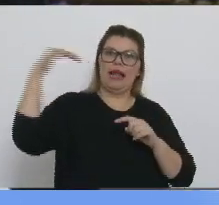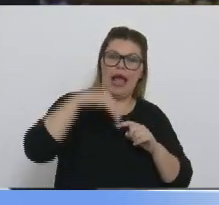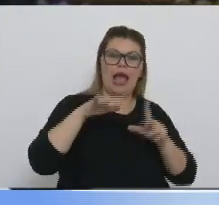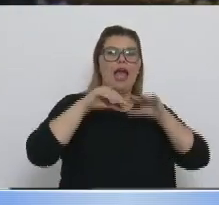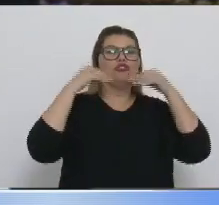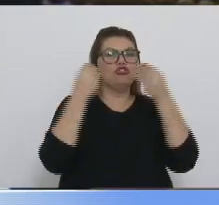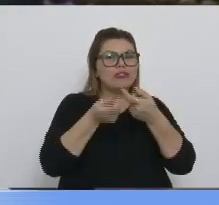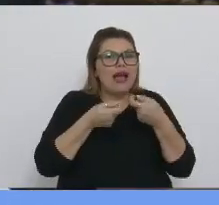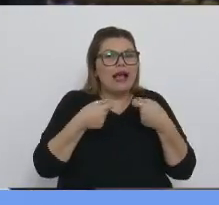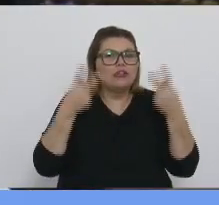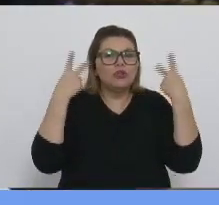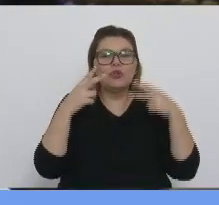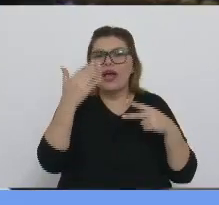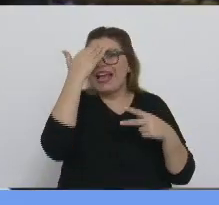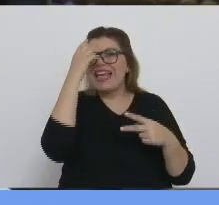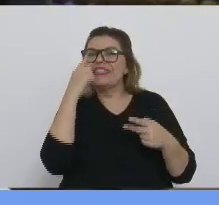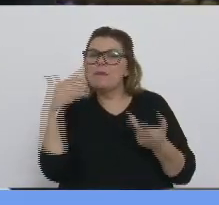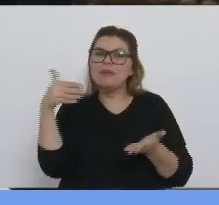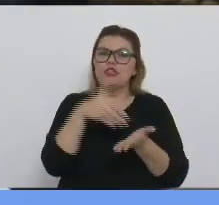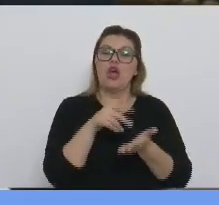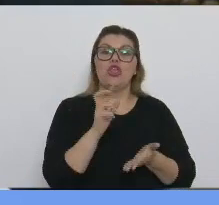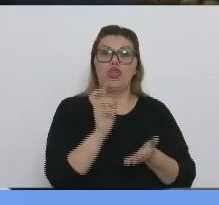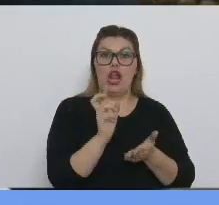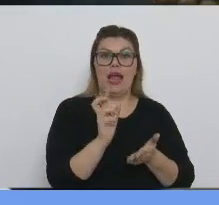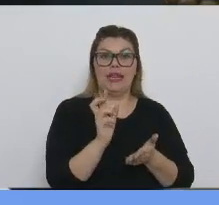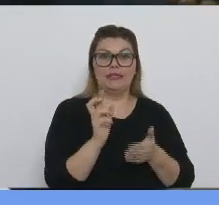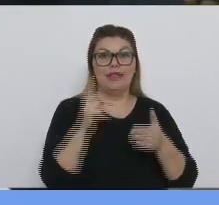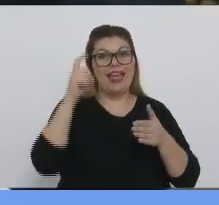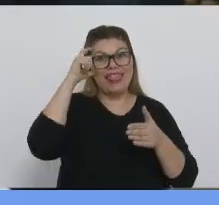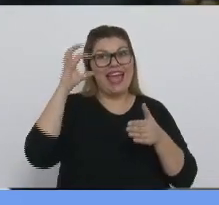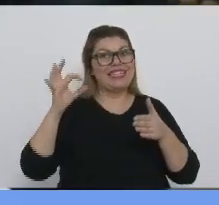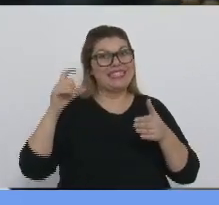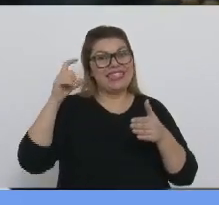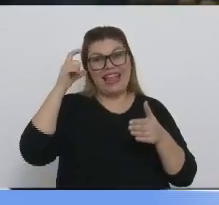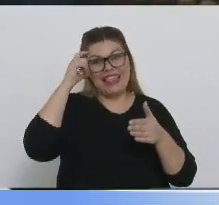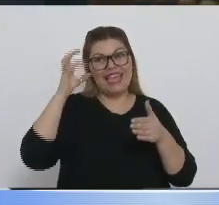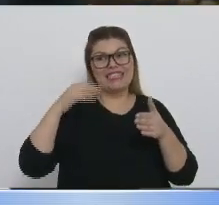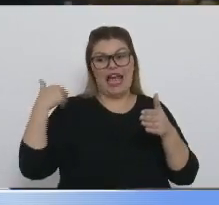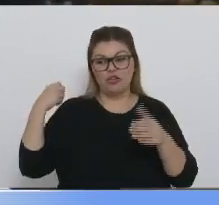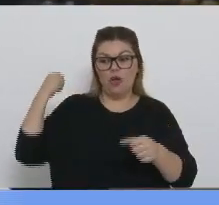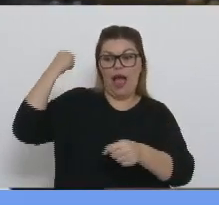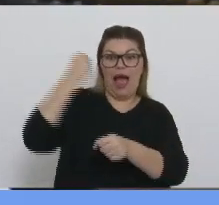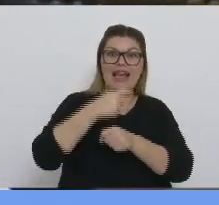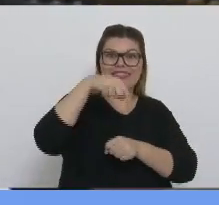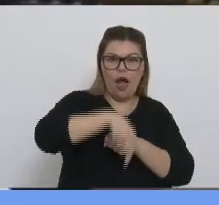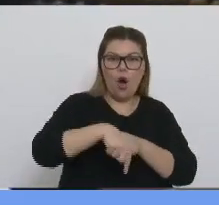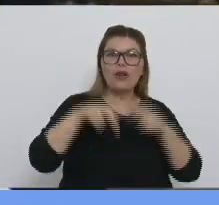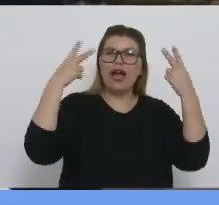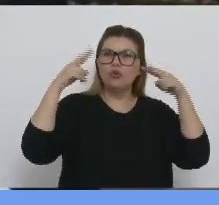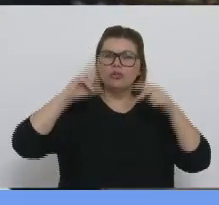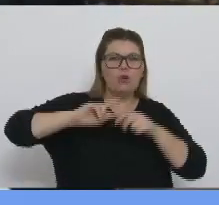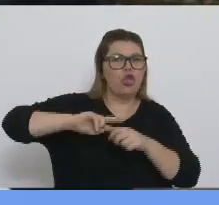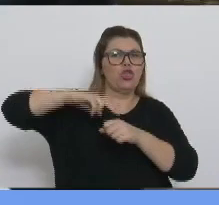millones de dólares en los últimos 10 años el turismo se duplicó y en los próximos 10 años